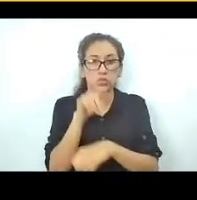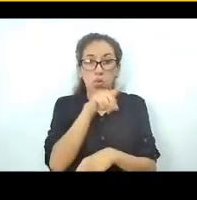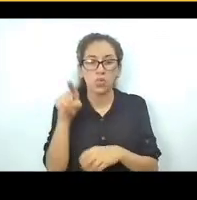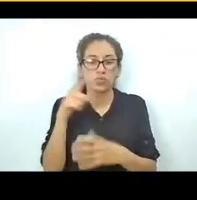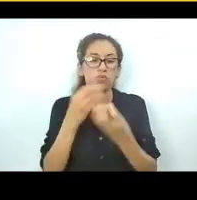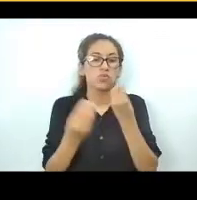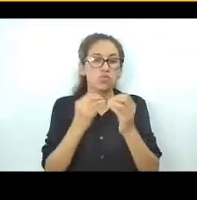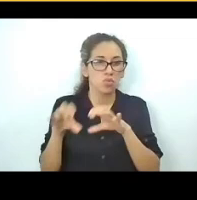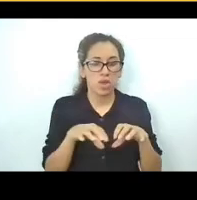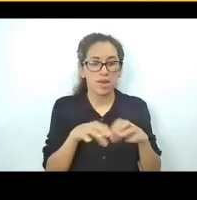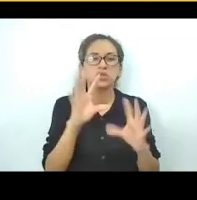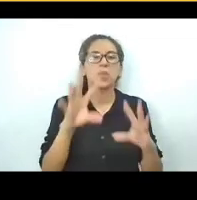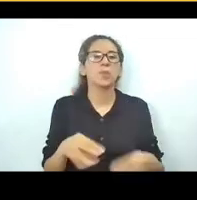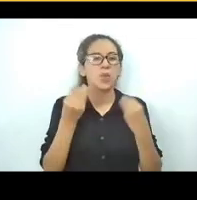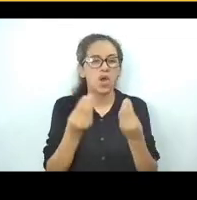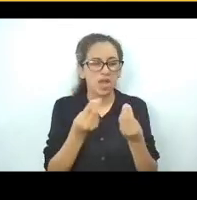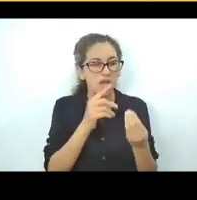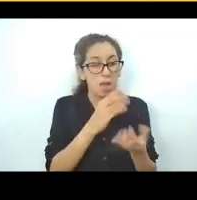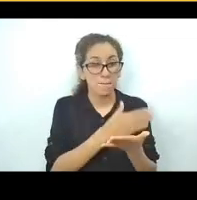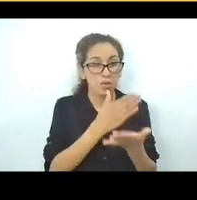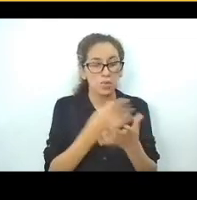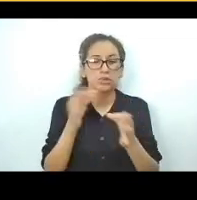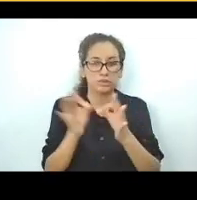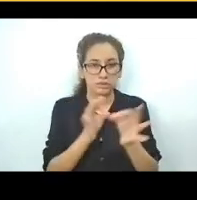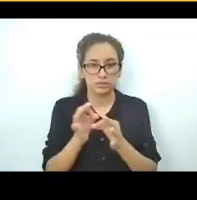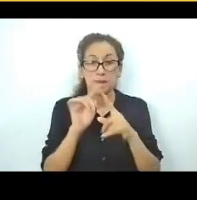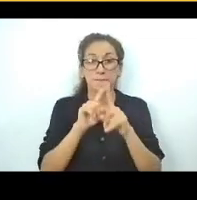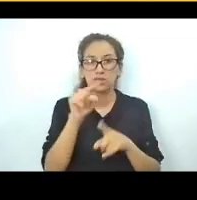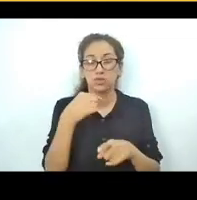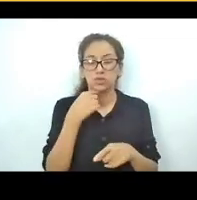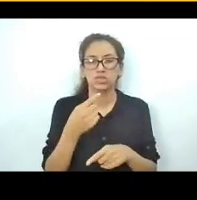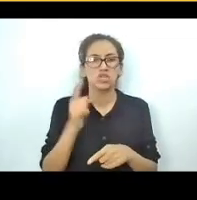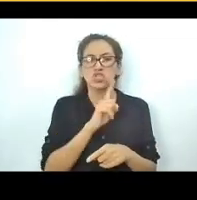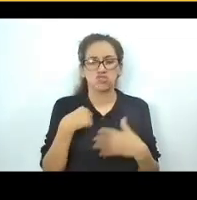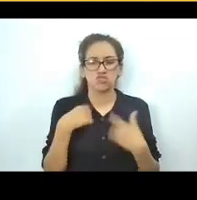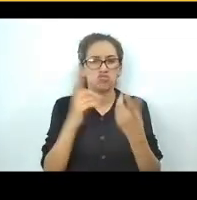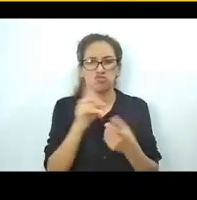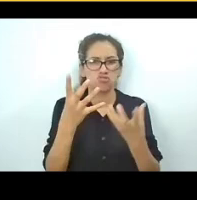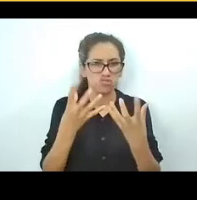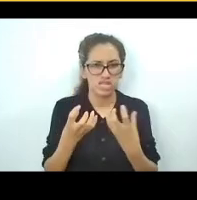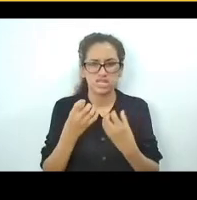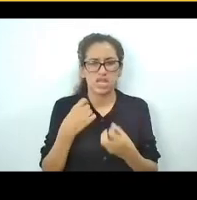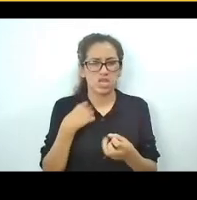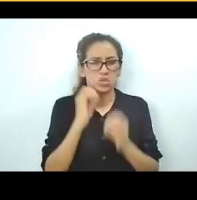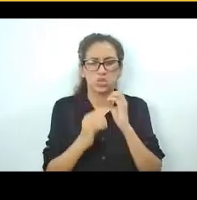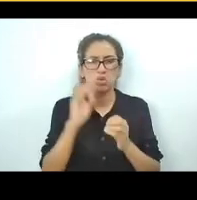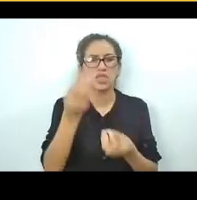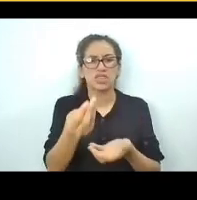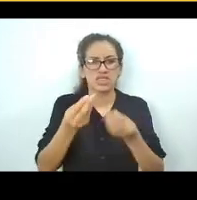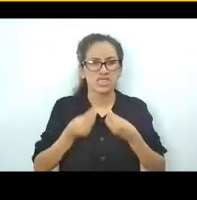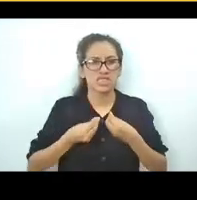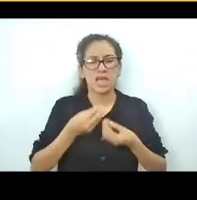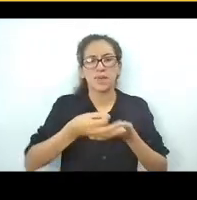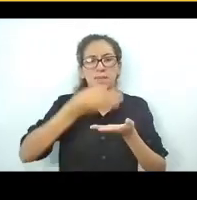de lo que sucede, ¿no? Y después dicen, no, pero yo no tengo eso, yo creo que me es la solución, creo que me es la pastilla, ¿no? Y